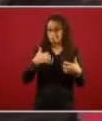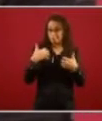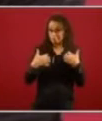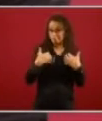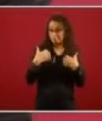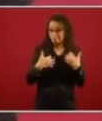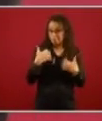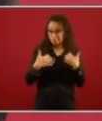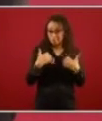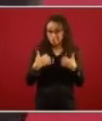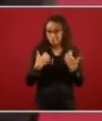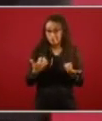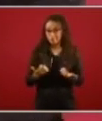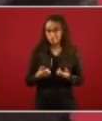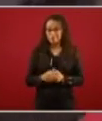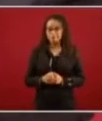que no es